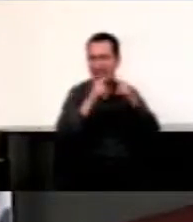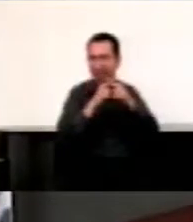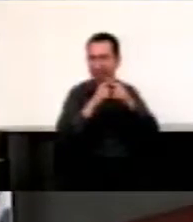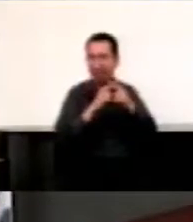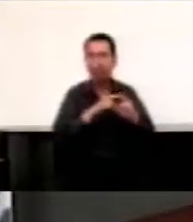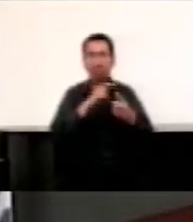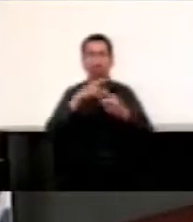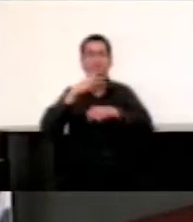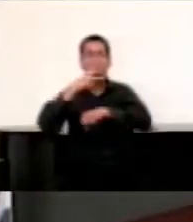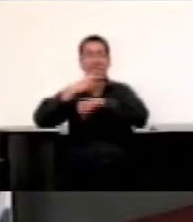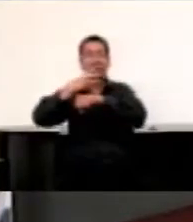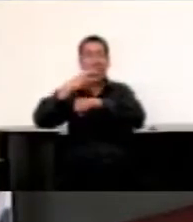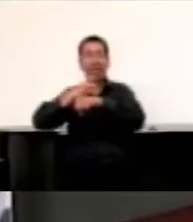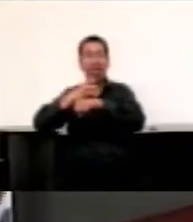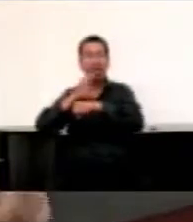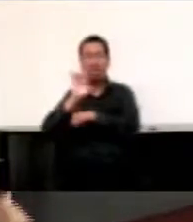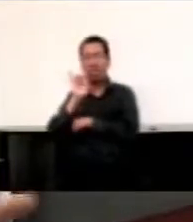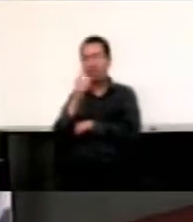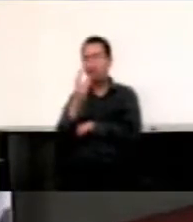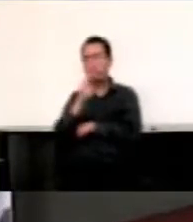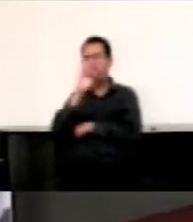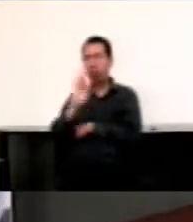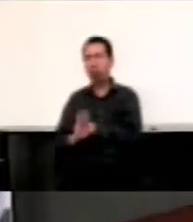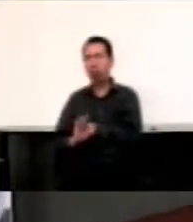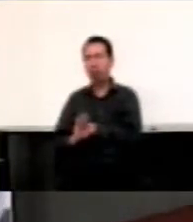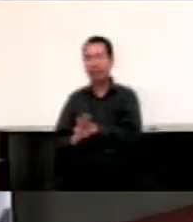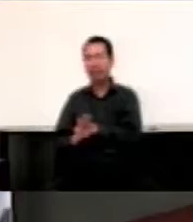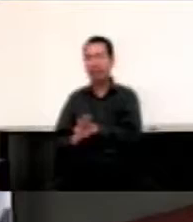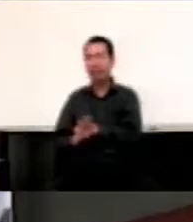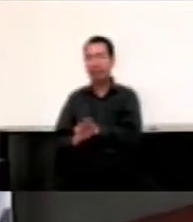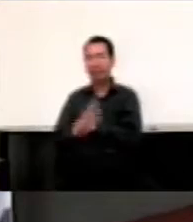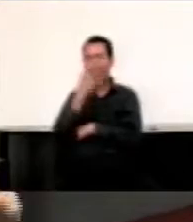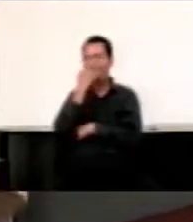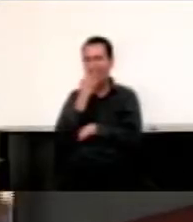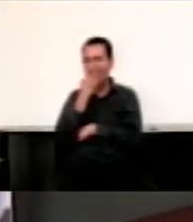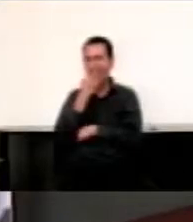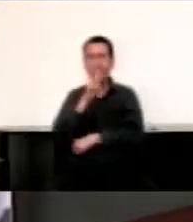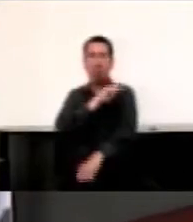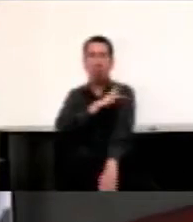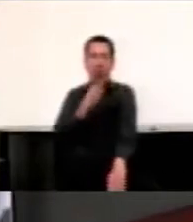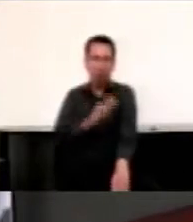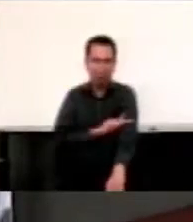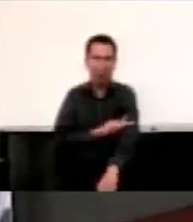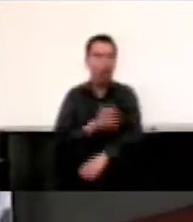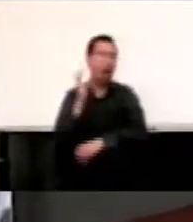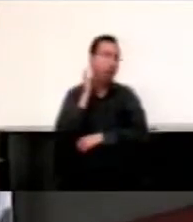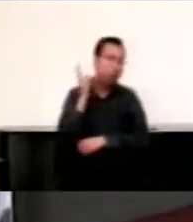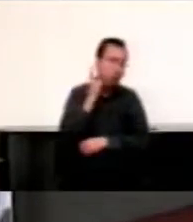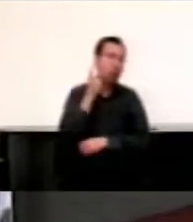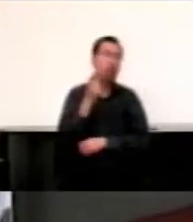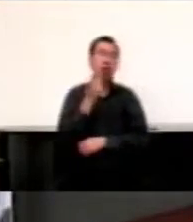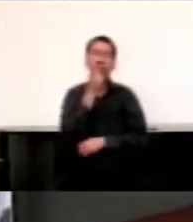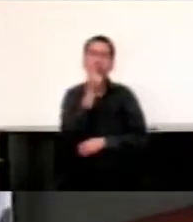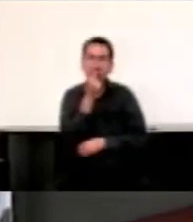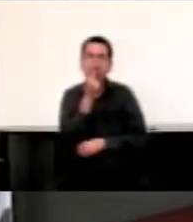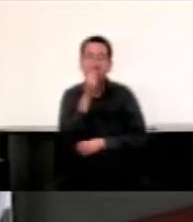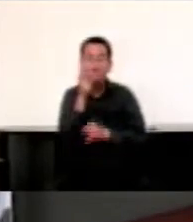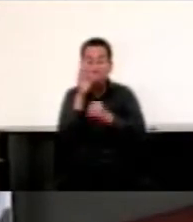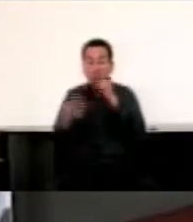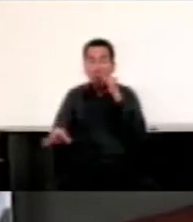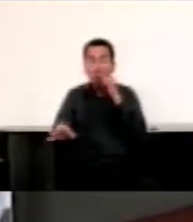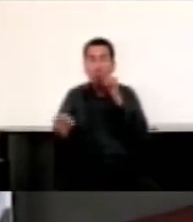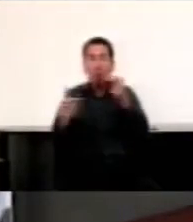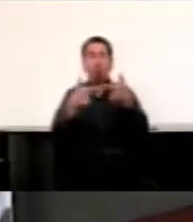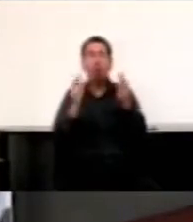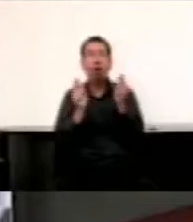un 32%. Y de ahí nos vamos, está el Poder Judicial, el Congreso, la Policía, y en último lugar están los